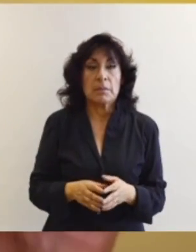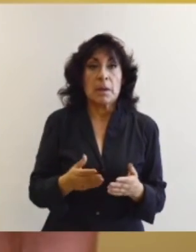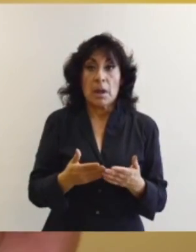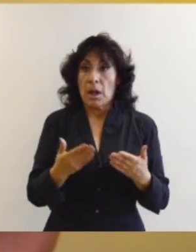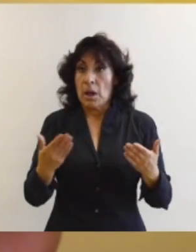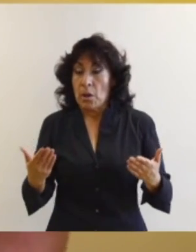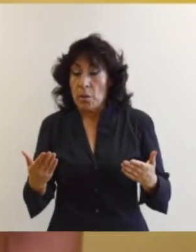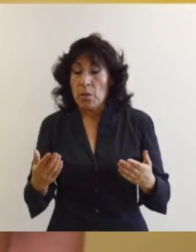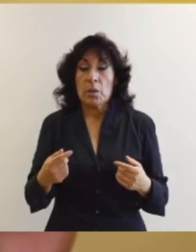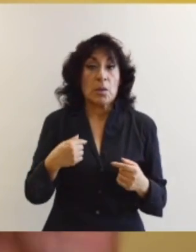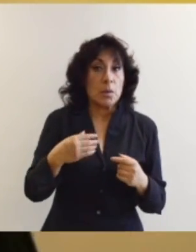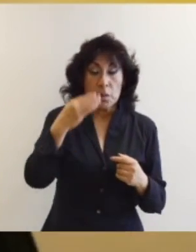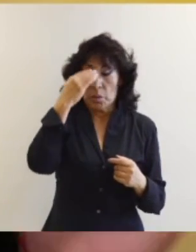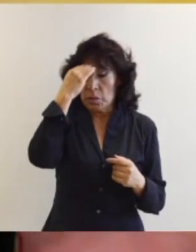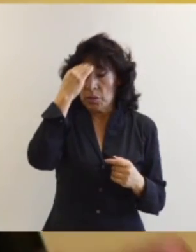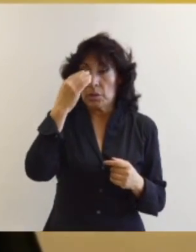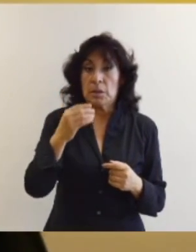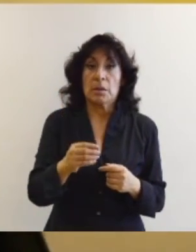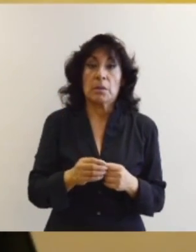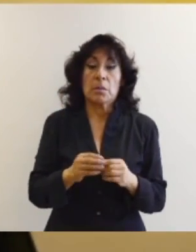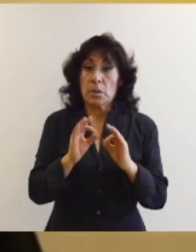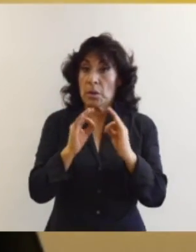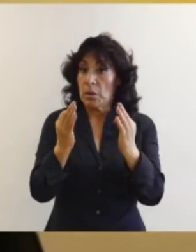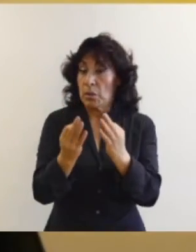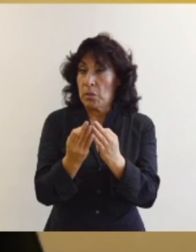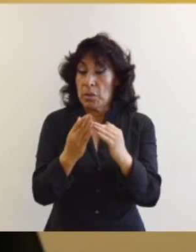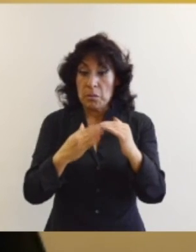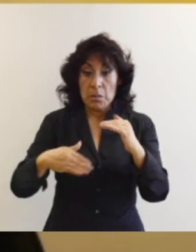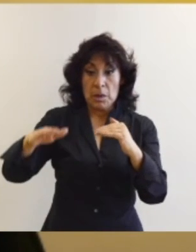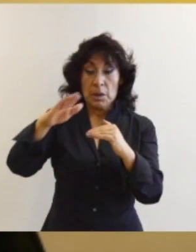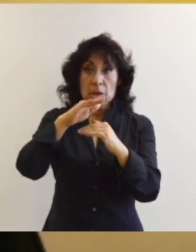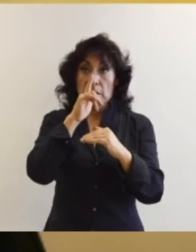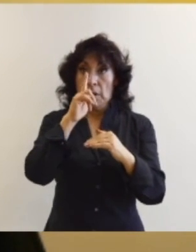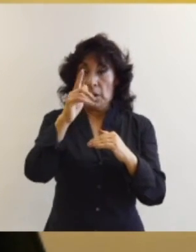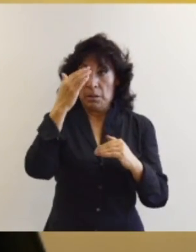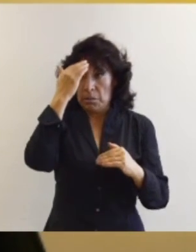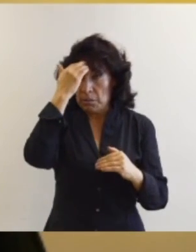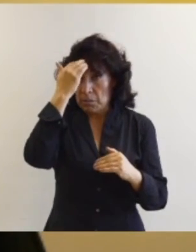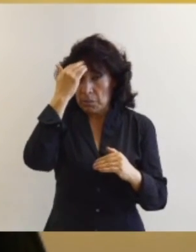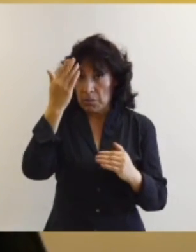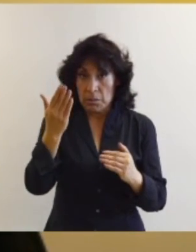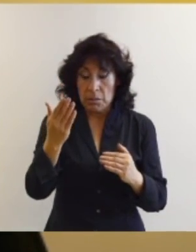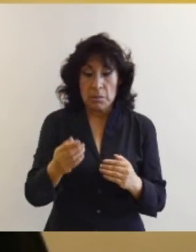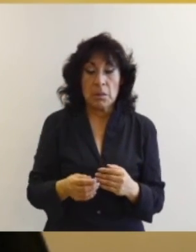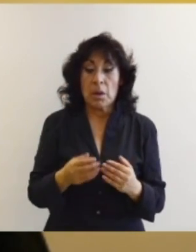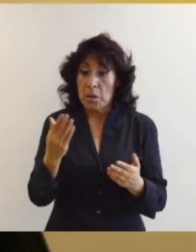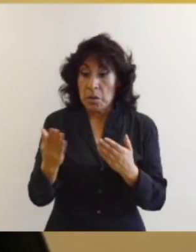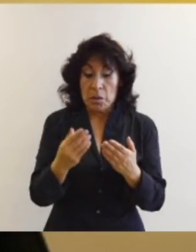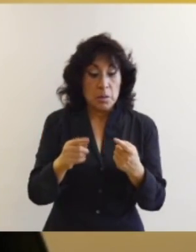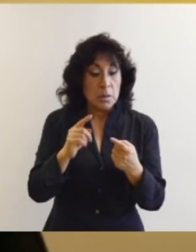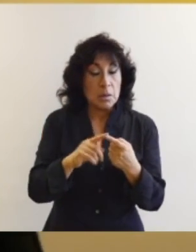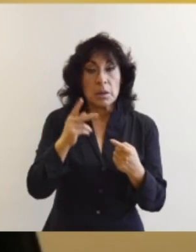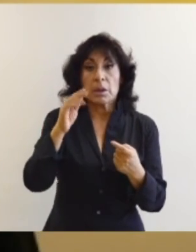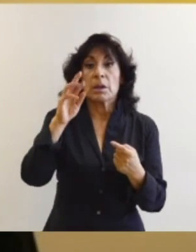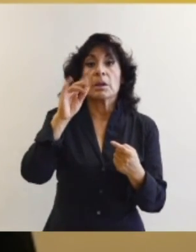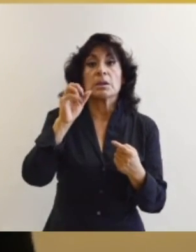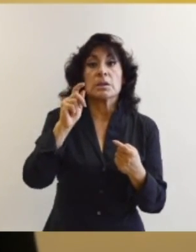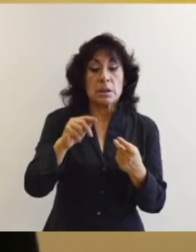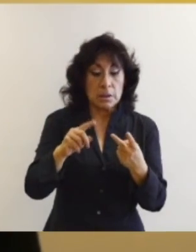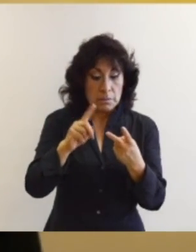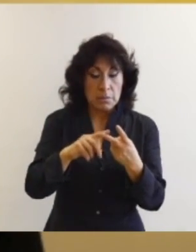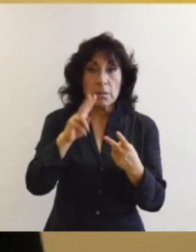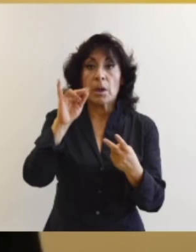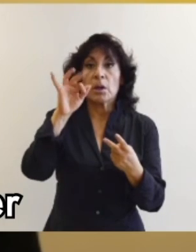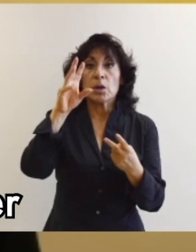del soma sobre el alma y viceversa. Los estudios de Kretschmer, la biotipología